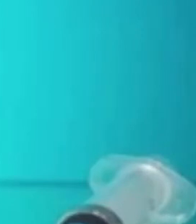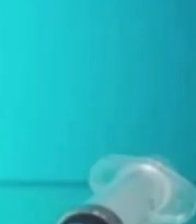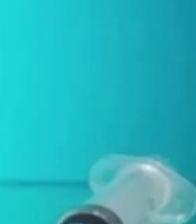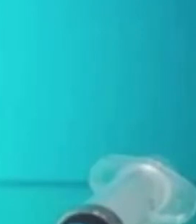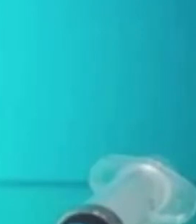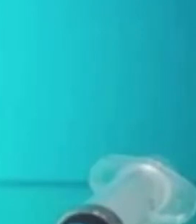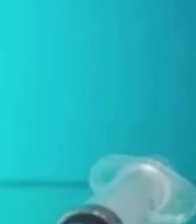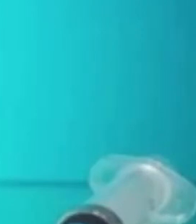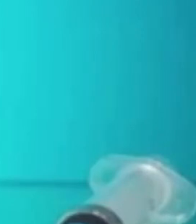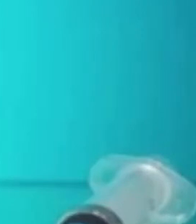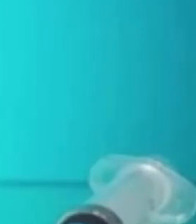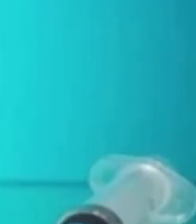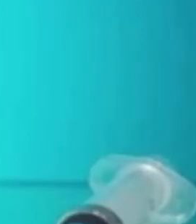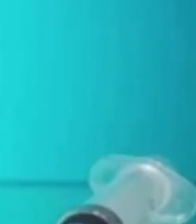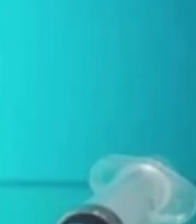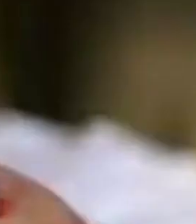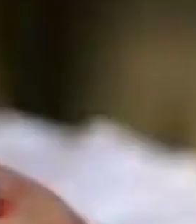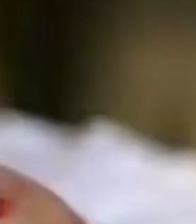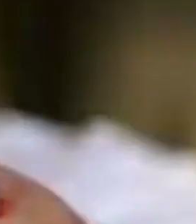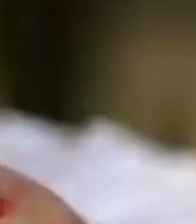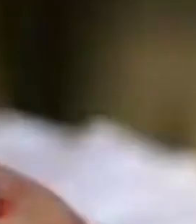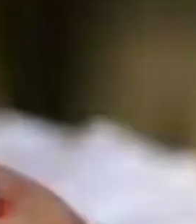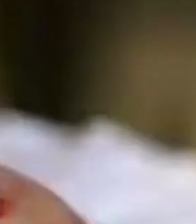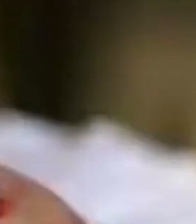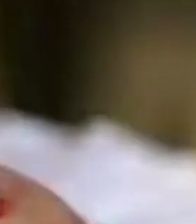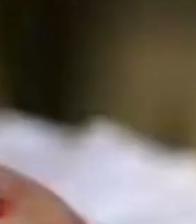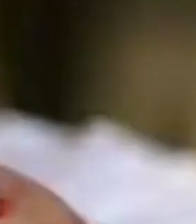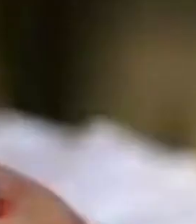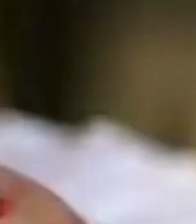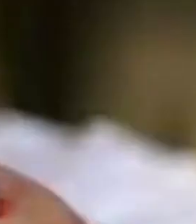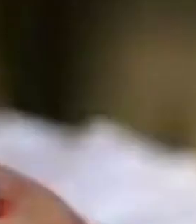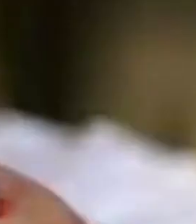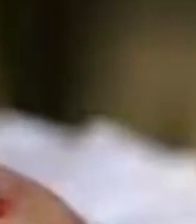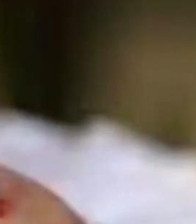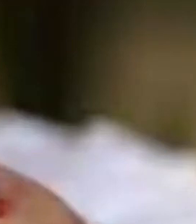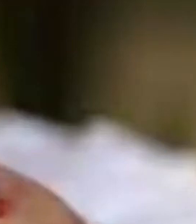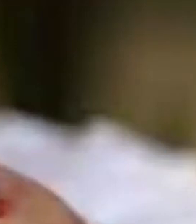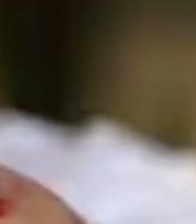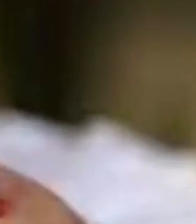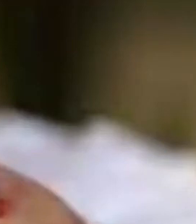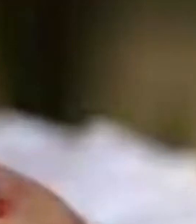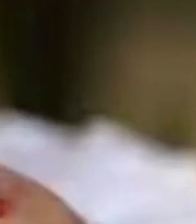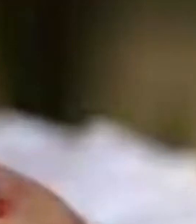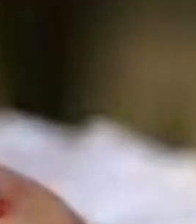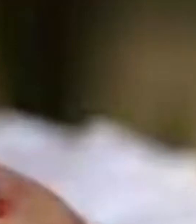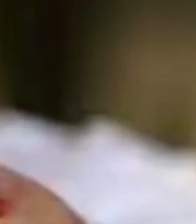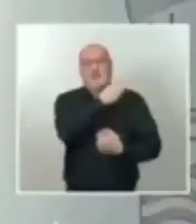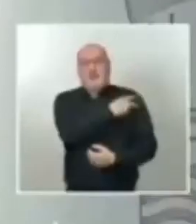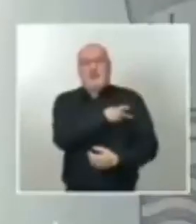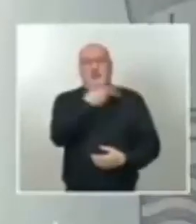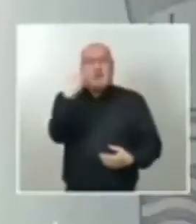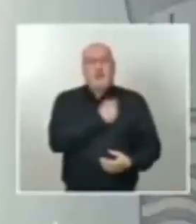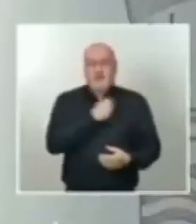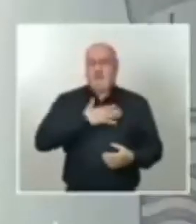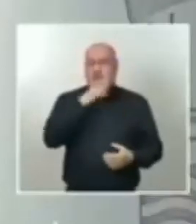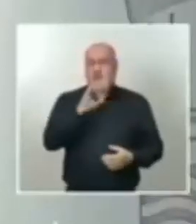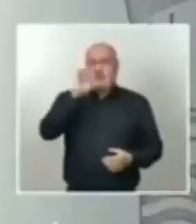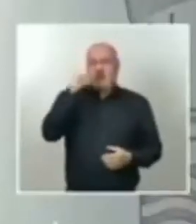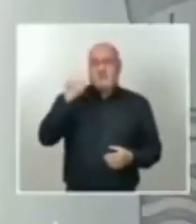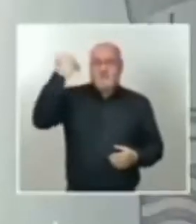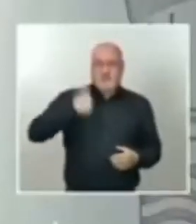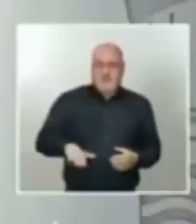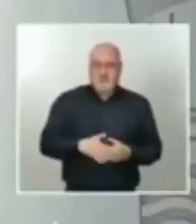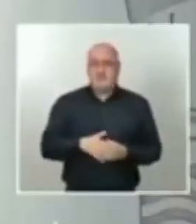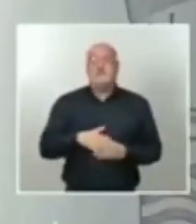la Comisión de Salud Pública, pero se va a debatir si las personas pueden elegir qué vacuna aplicar de segunda dosis. Está avanzando muy